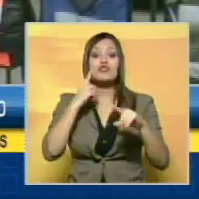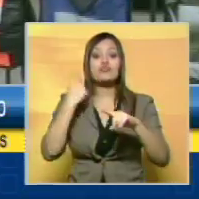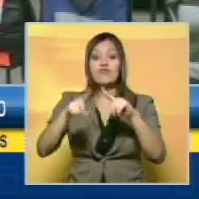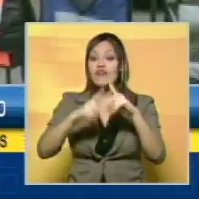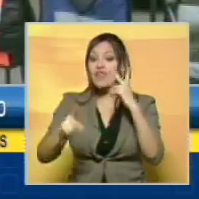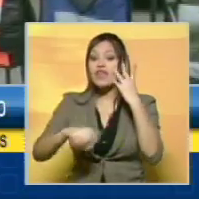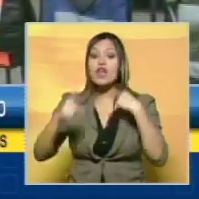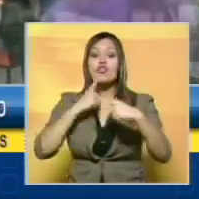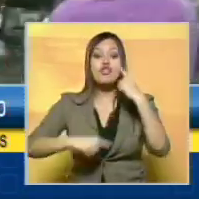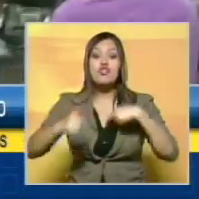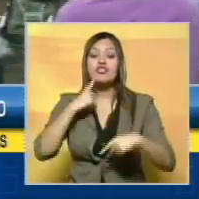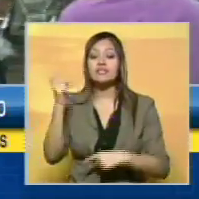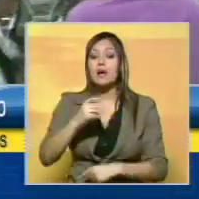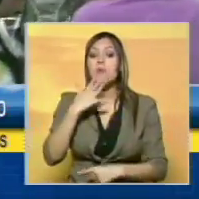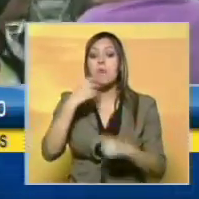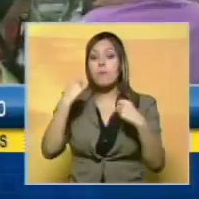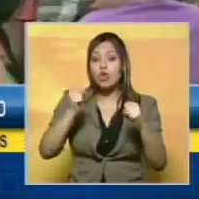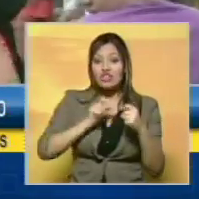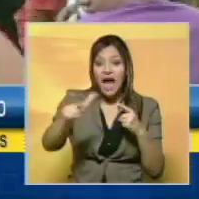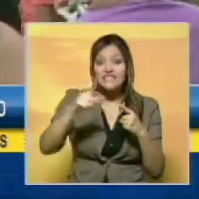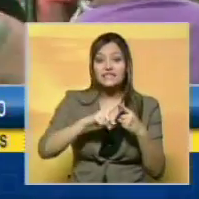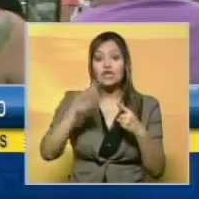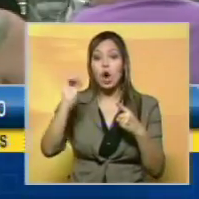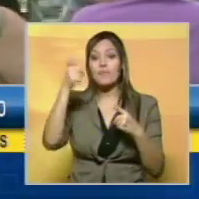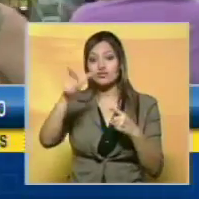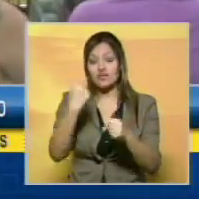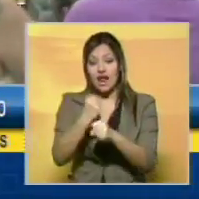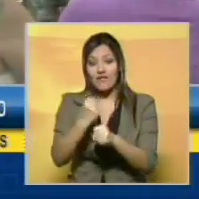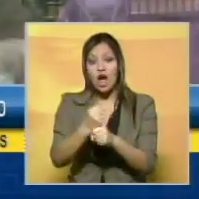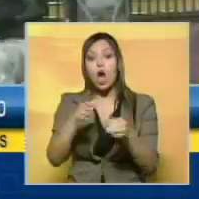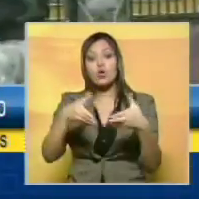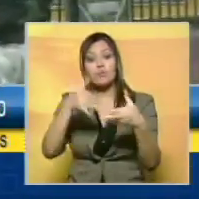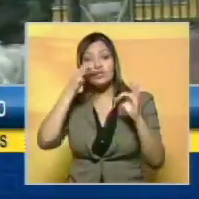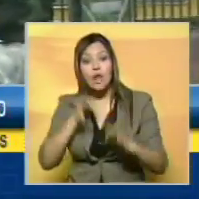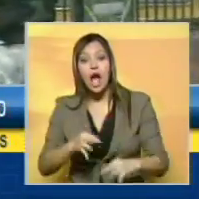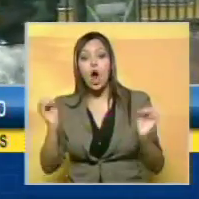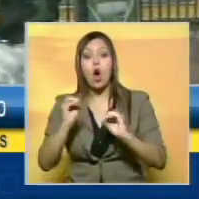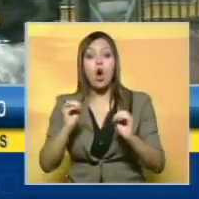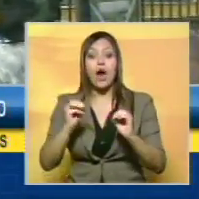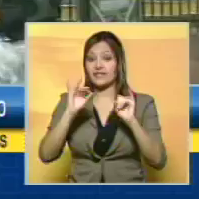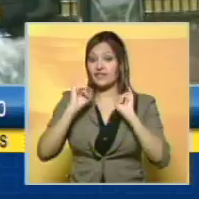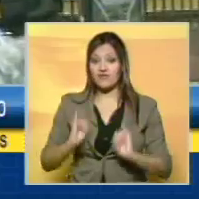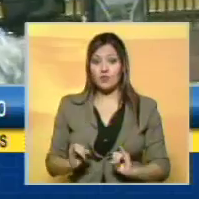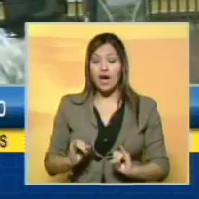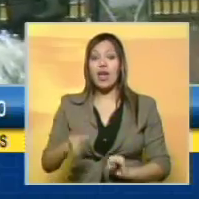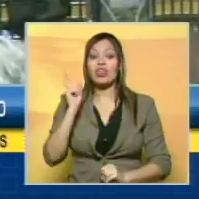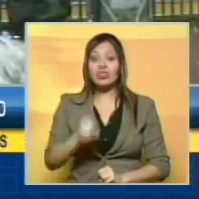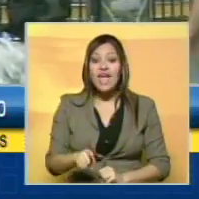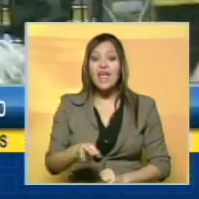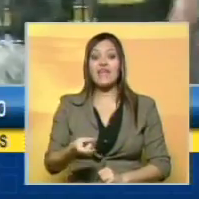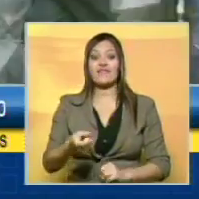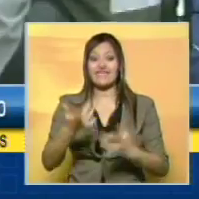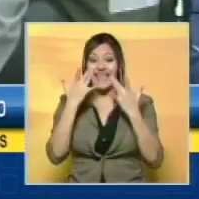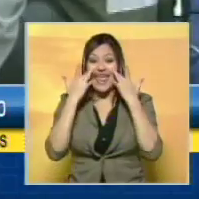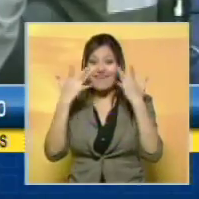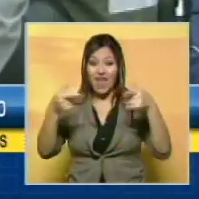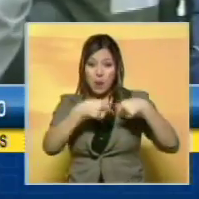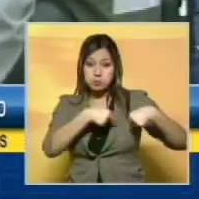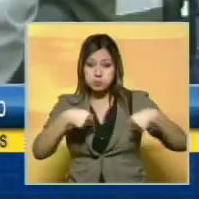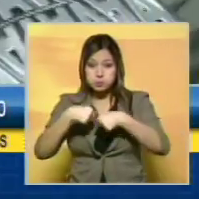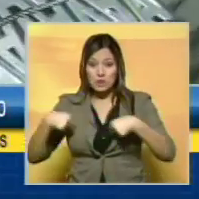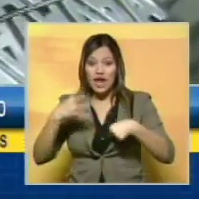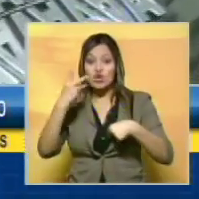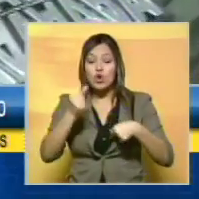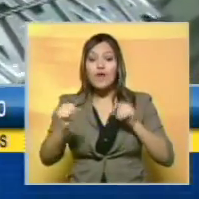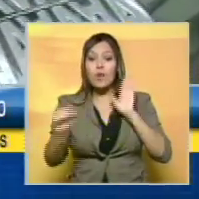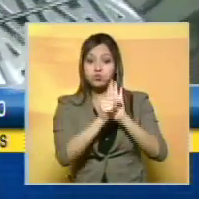distinto para cada motorizado, sea mototaxista, funcionario público, cuerpo de seguridad o particular. Debe contener cintas reflectivas y el número de